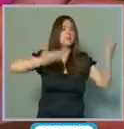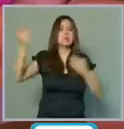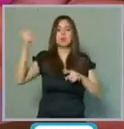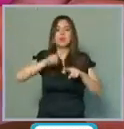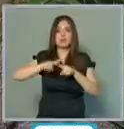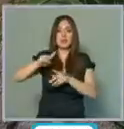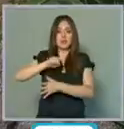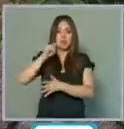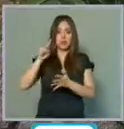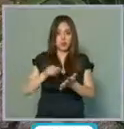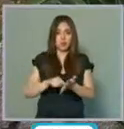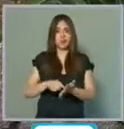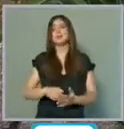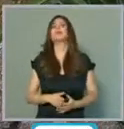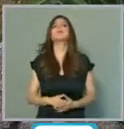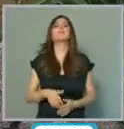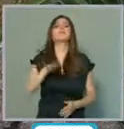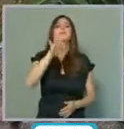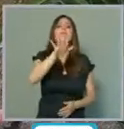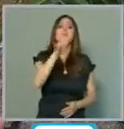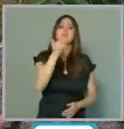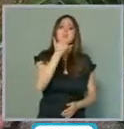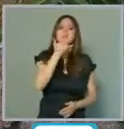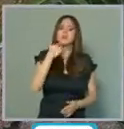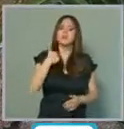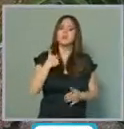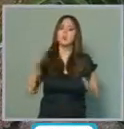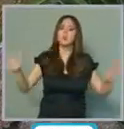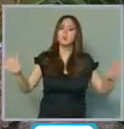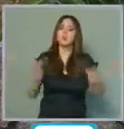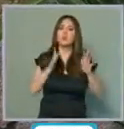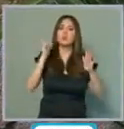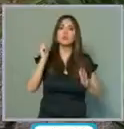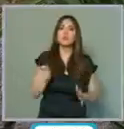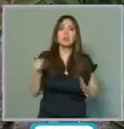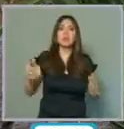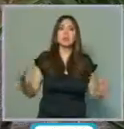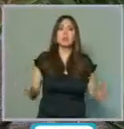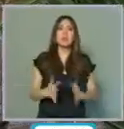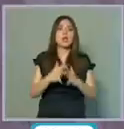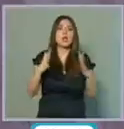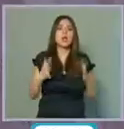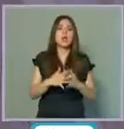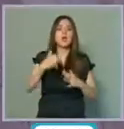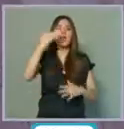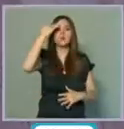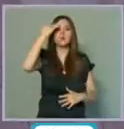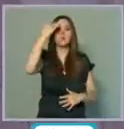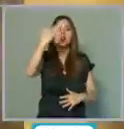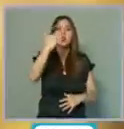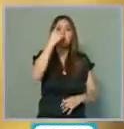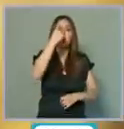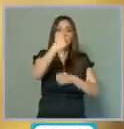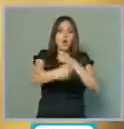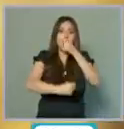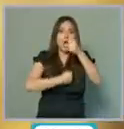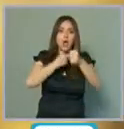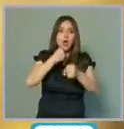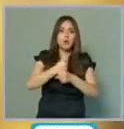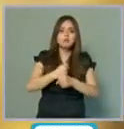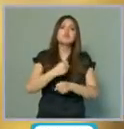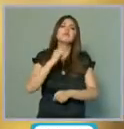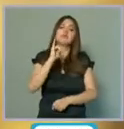algo que me impresiona muchísimo es que esta guerra duró un año. Sí, fue una guerra de baja intensidad,